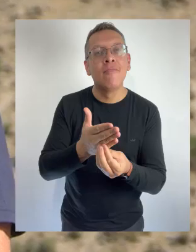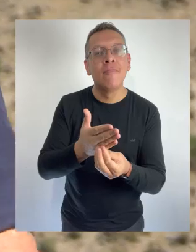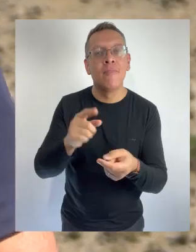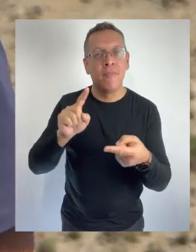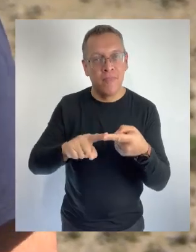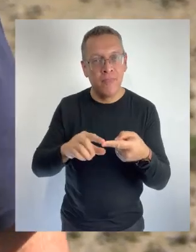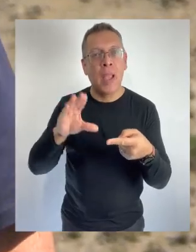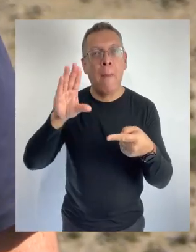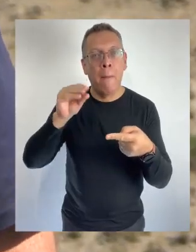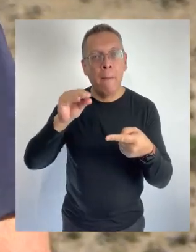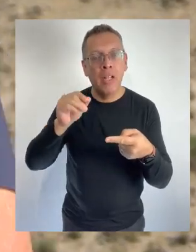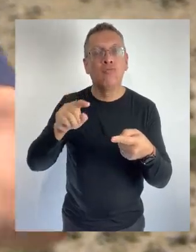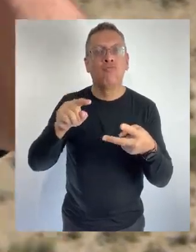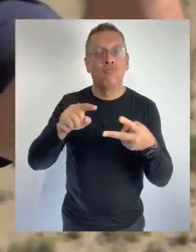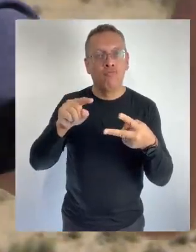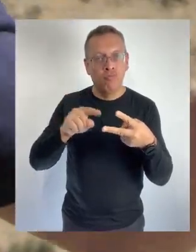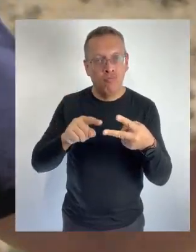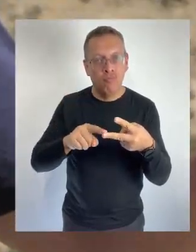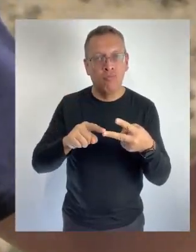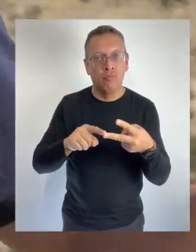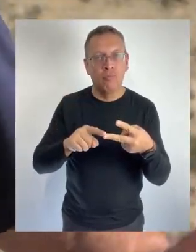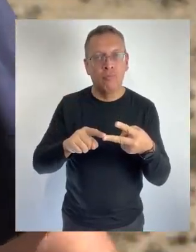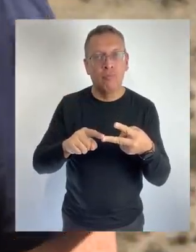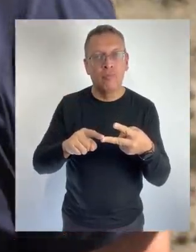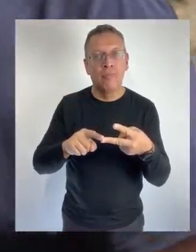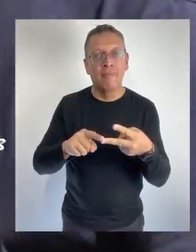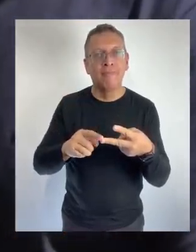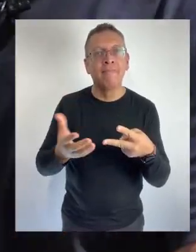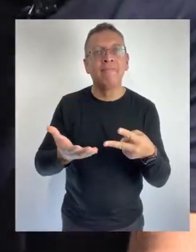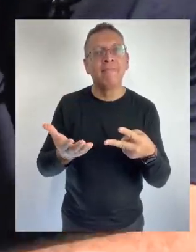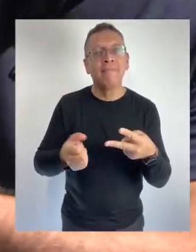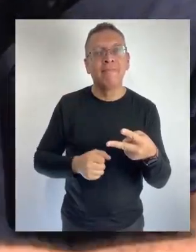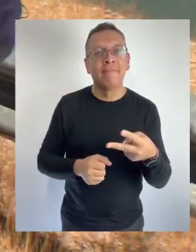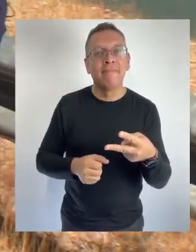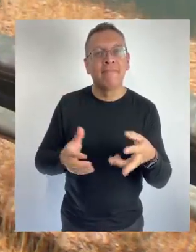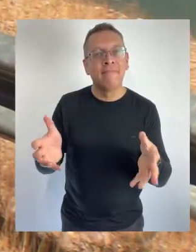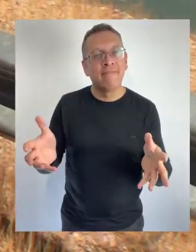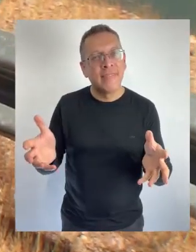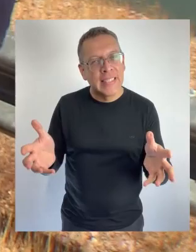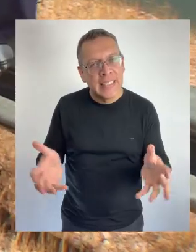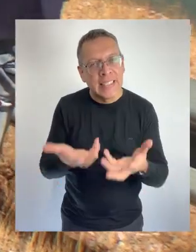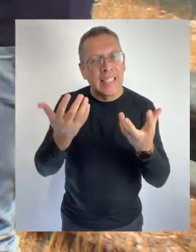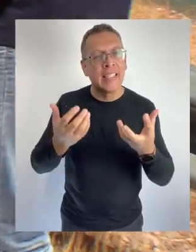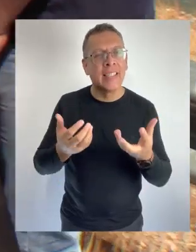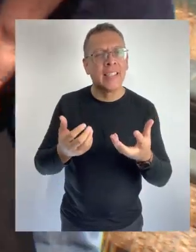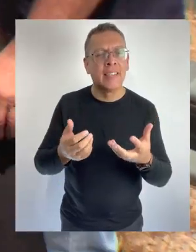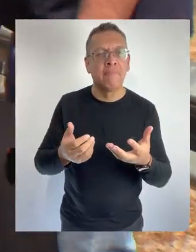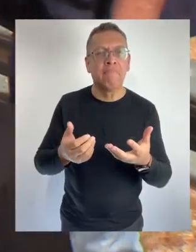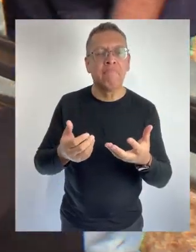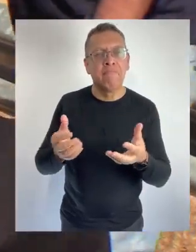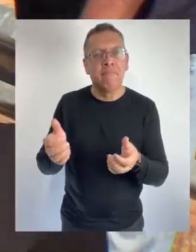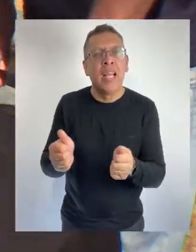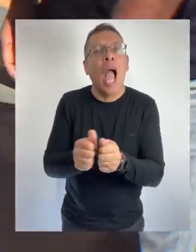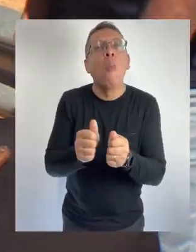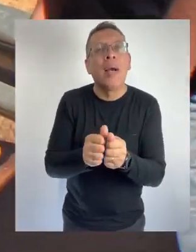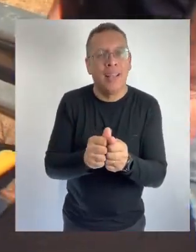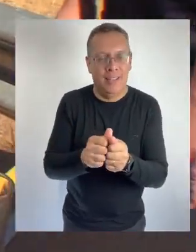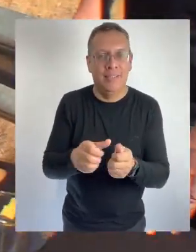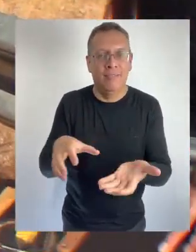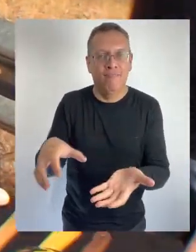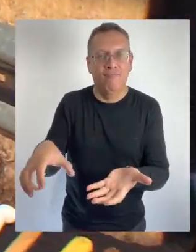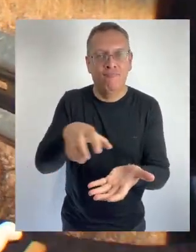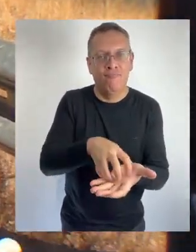salteada. Está... entonces, el pato... en su puesto de trabajo, en su lugar, viendo este hermoso paisaje. El